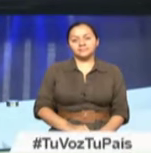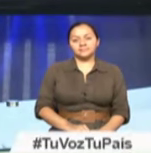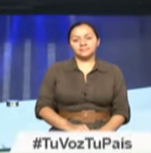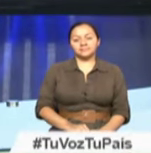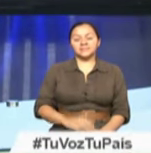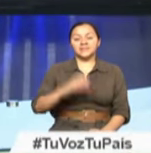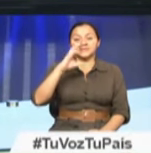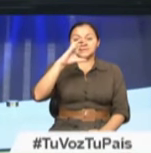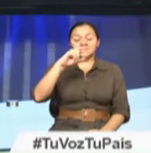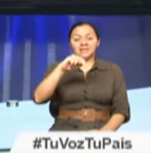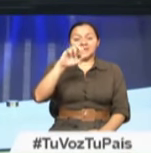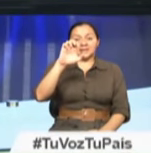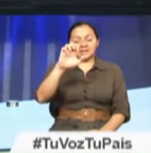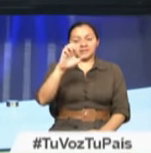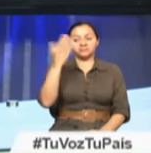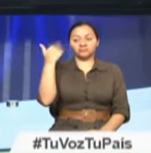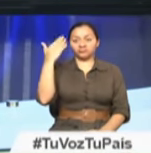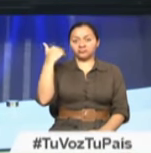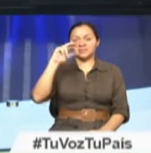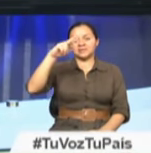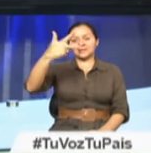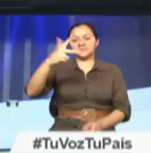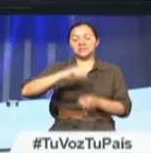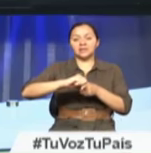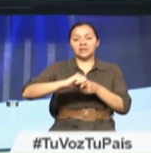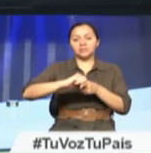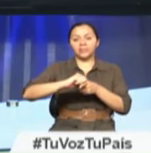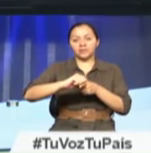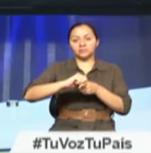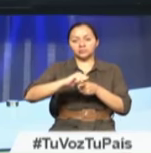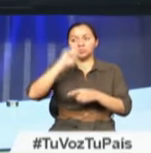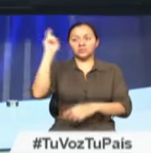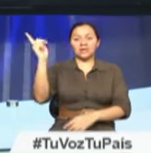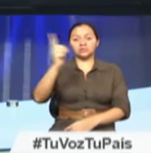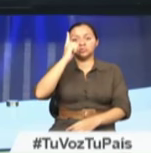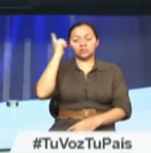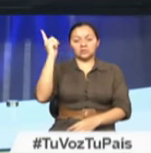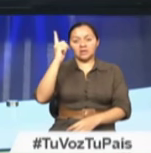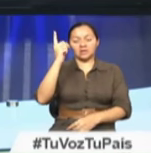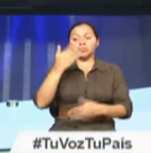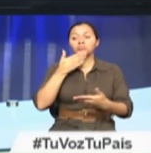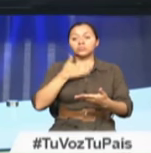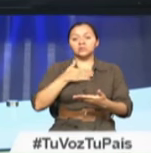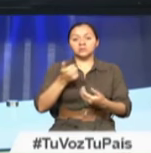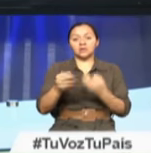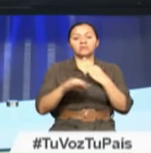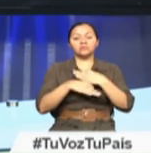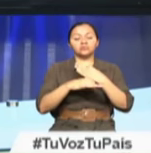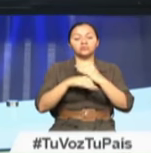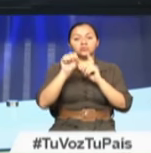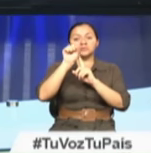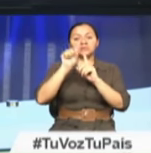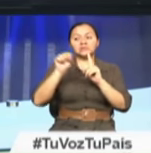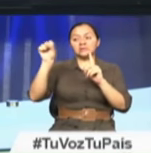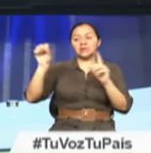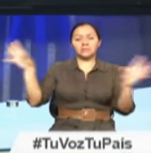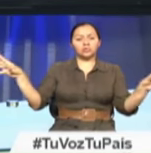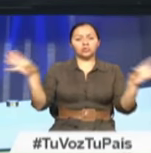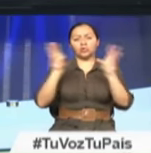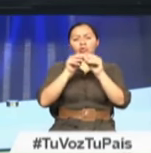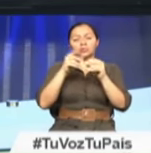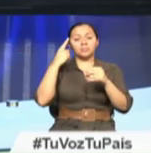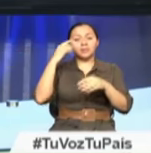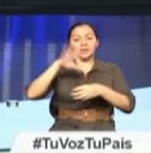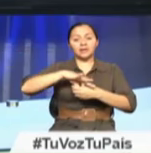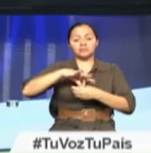Consejo Nacional Electoral desarrolló el tercer simulacro nacional en el cual puso en funcionamiento el 100% de recintos